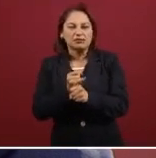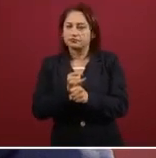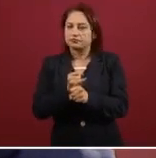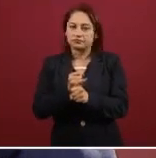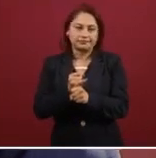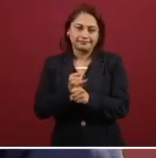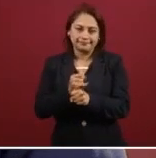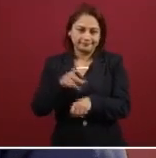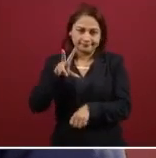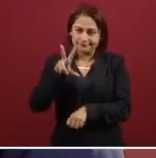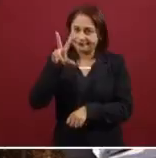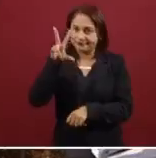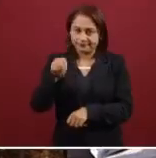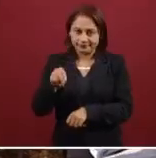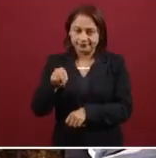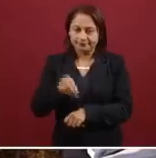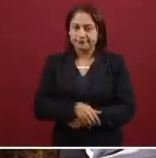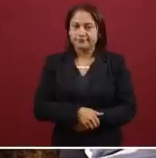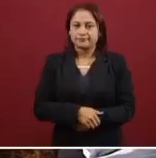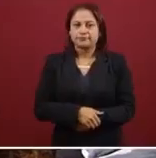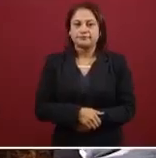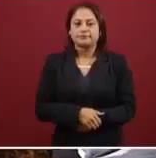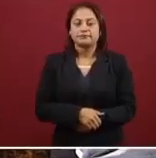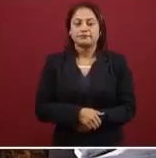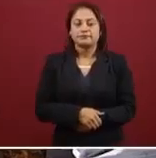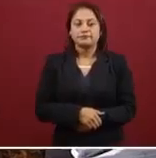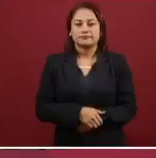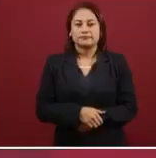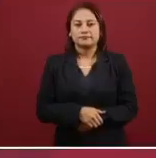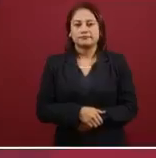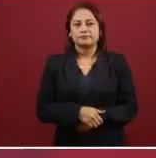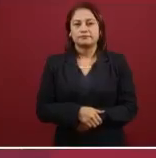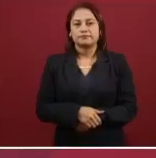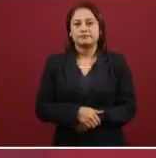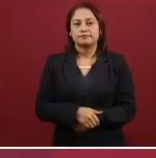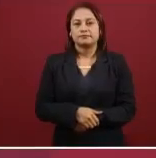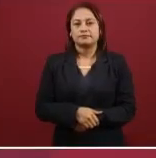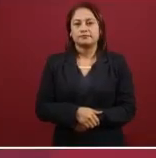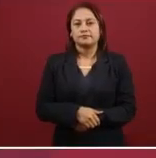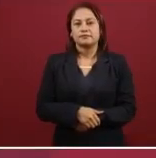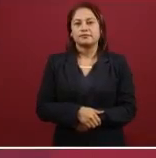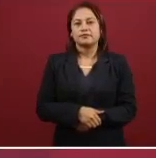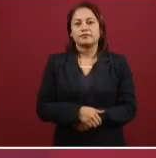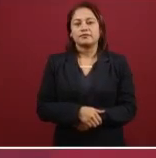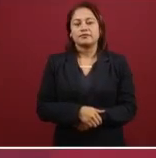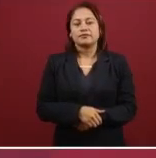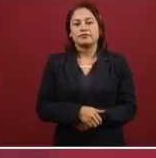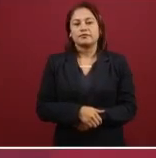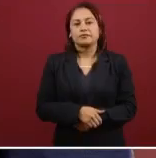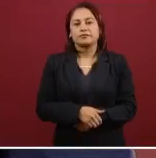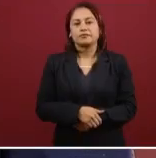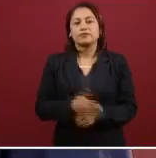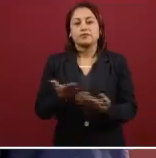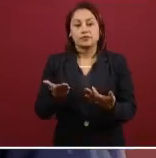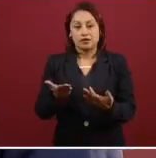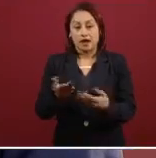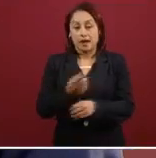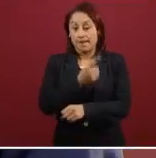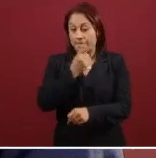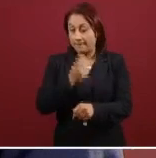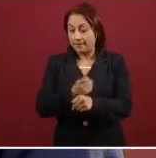No es así. O sea, es que se haga la